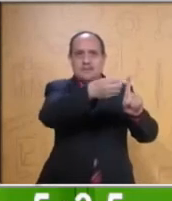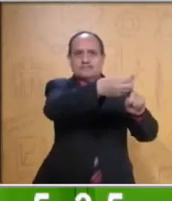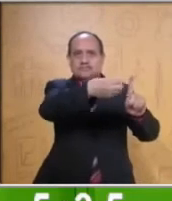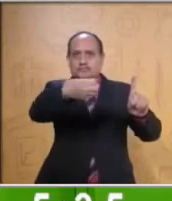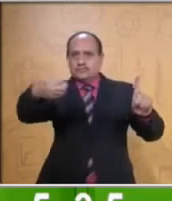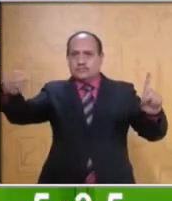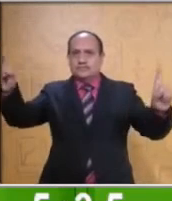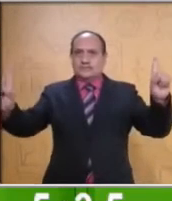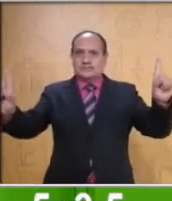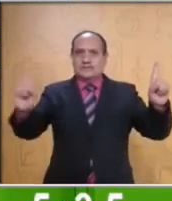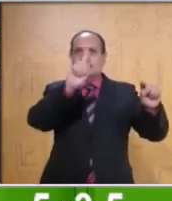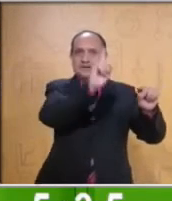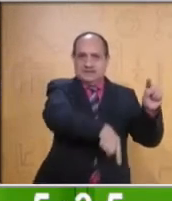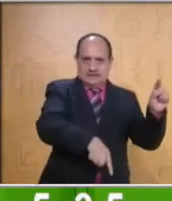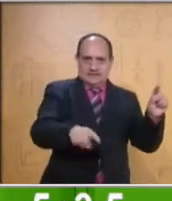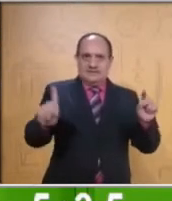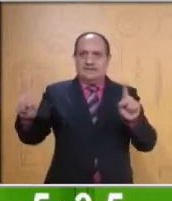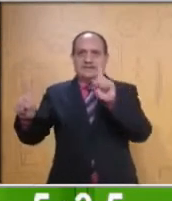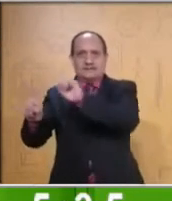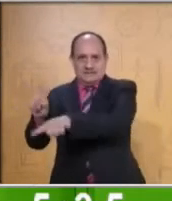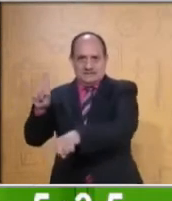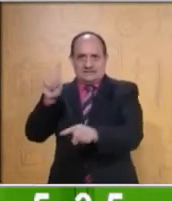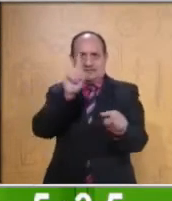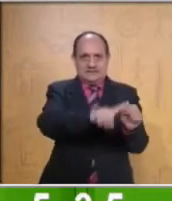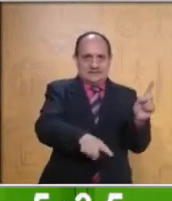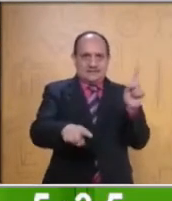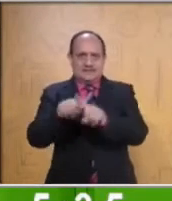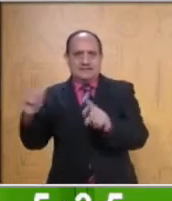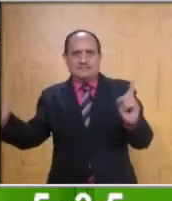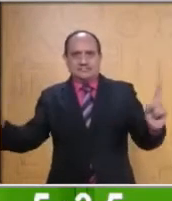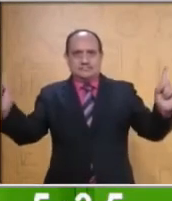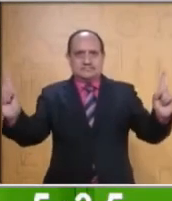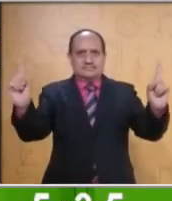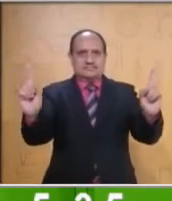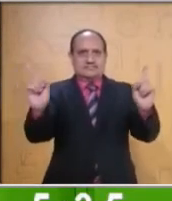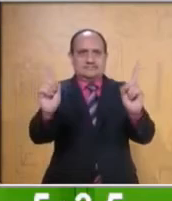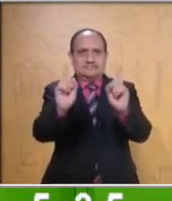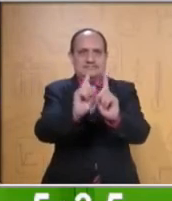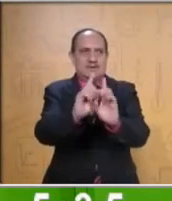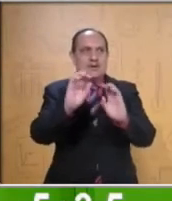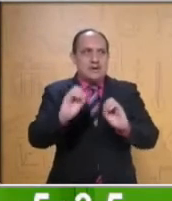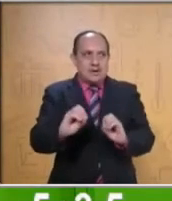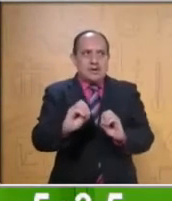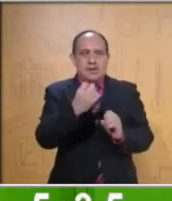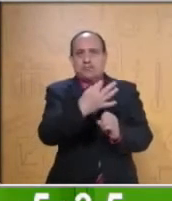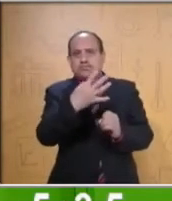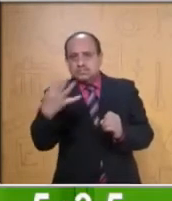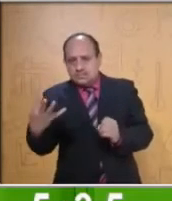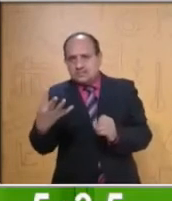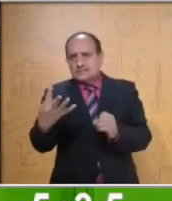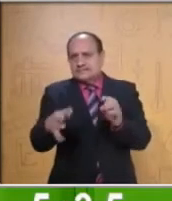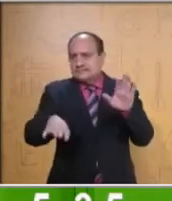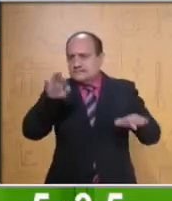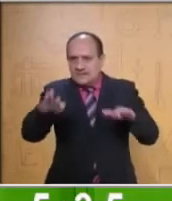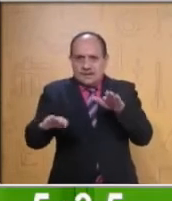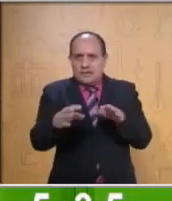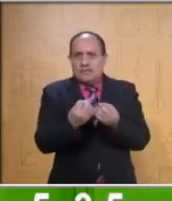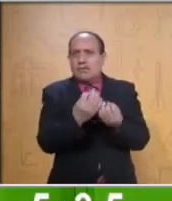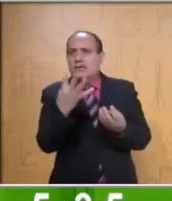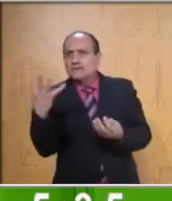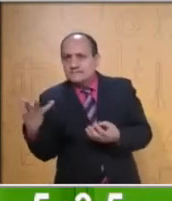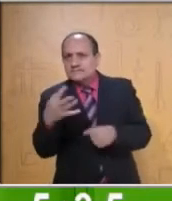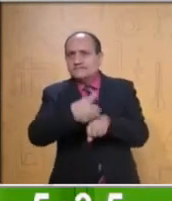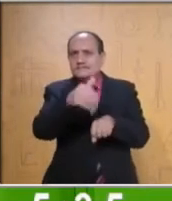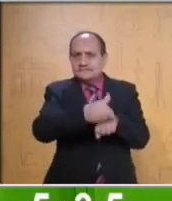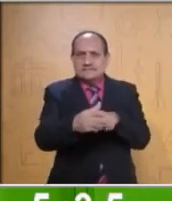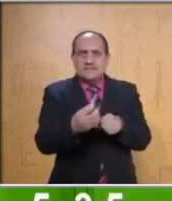manejado. Y yo me puedo ir de uno en uno, que es lo más sencillo. O puedo contar de acuerdo al número de datos. ¿Con cuál dato voy